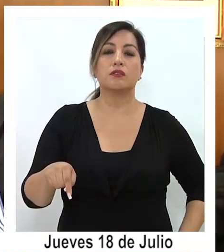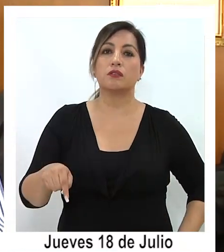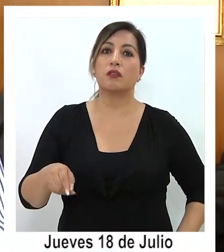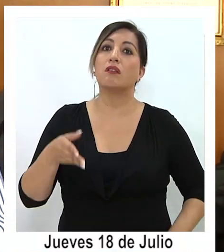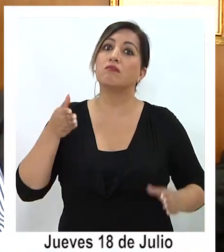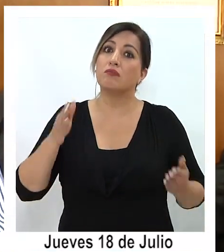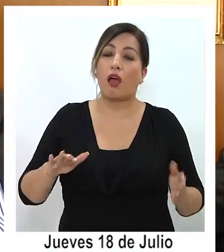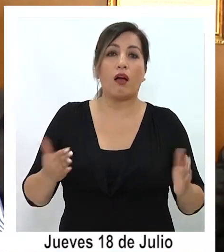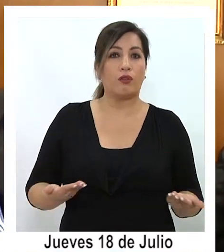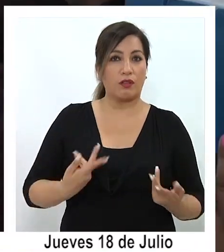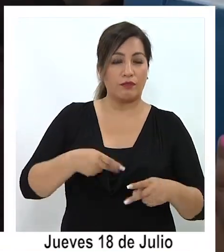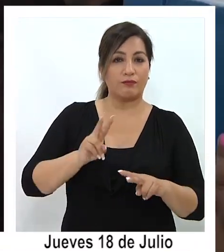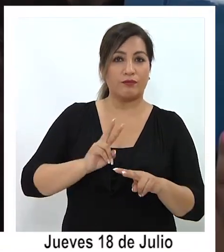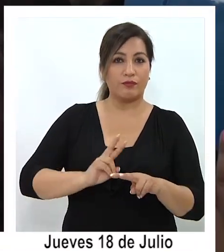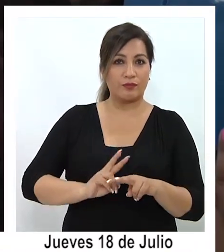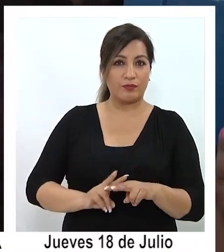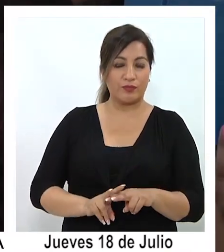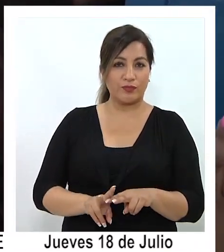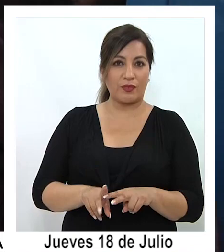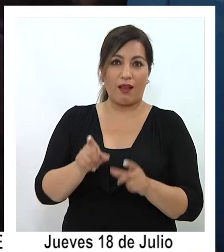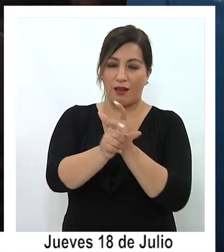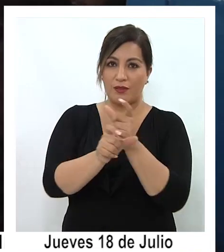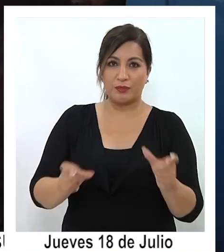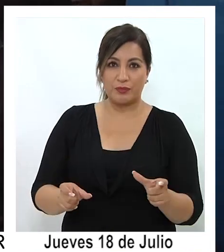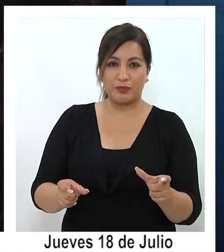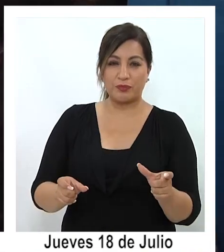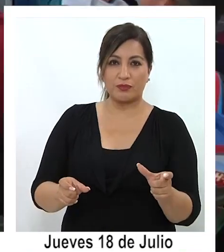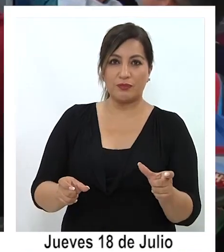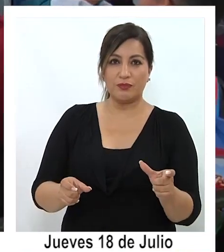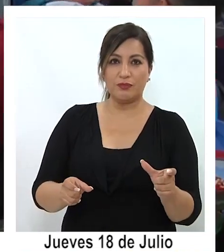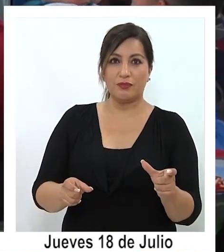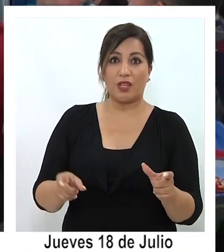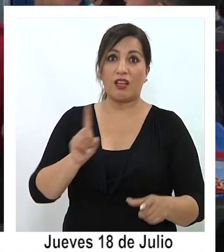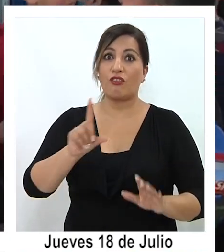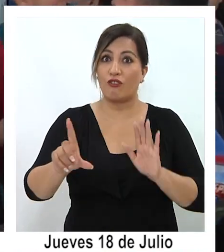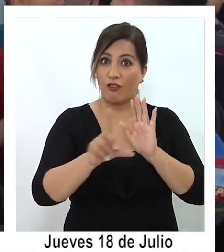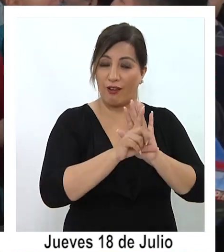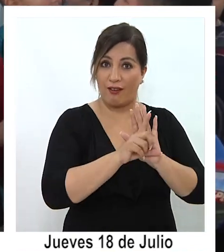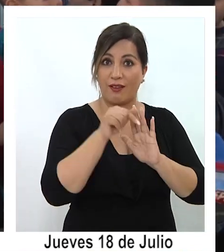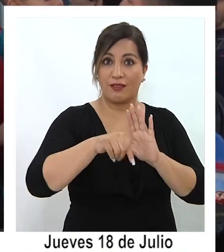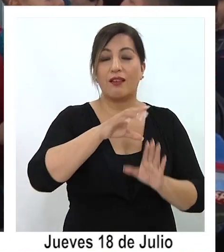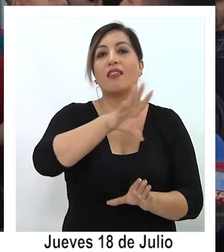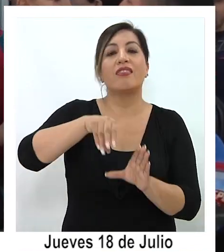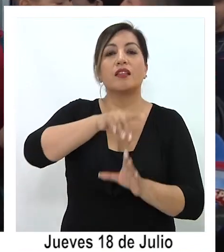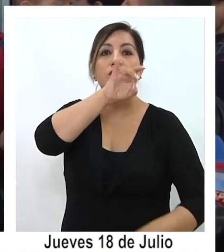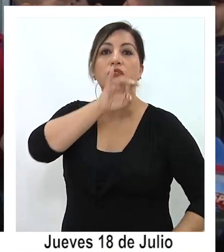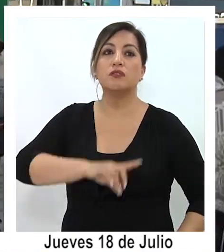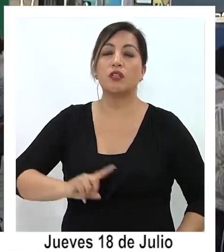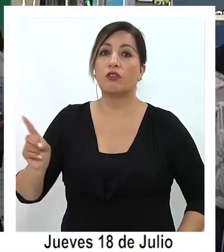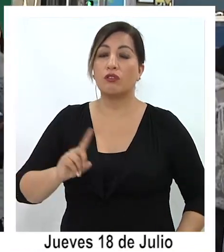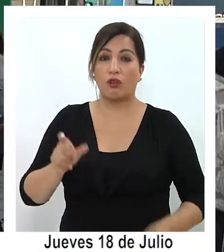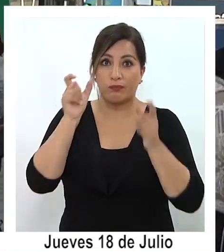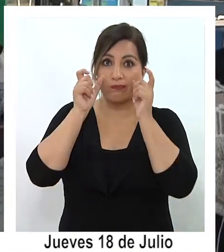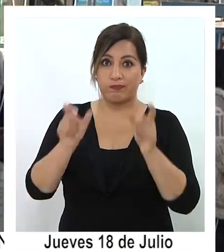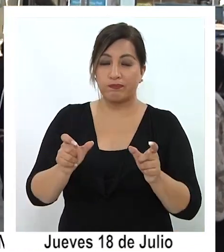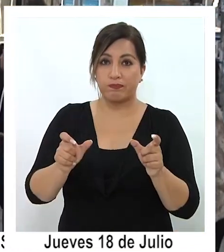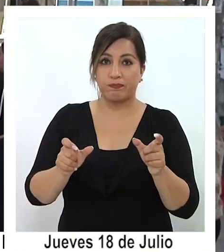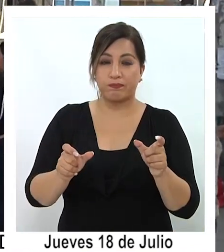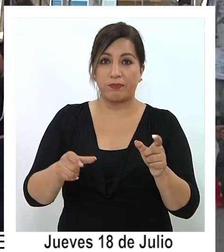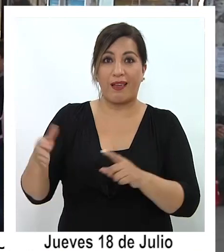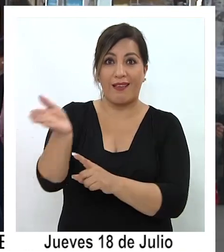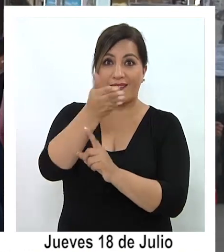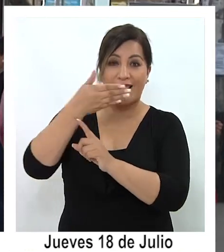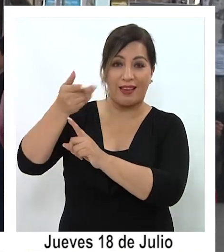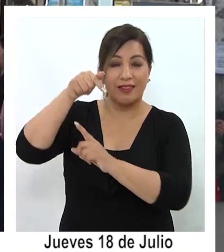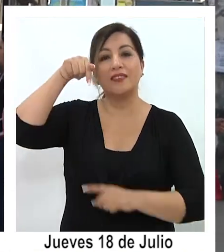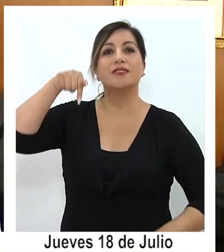más temprano que tarde, esas personas que están en carácter de ilegal en el país e irregular en nuestra patria,